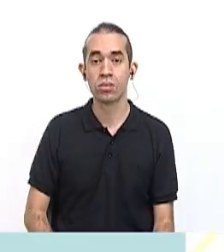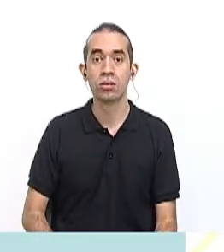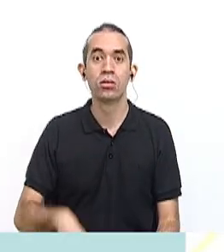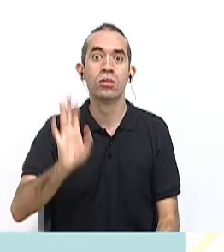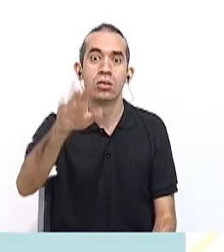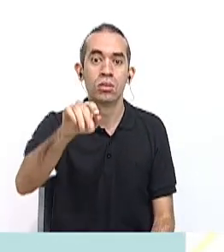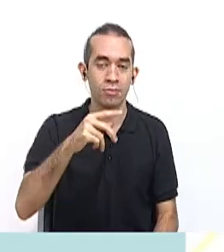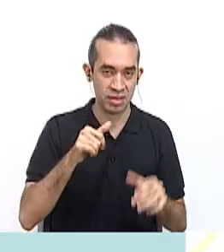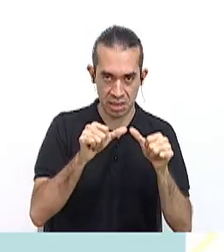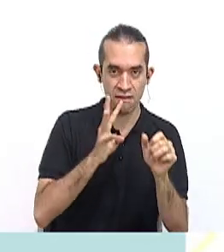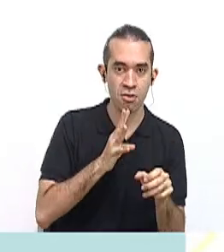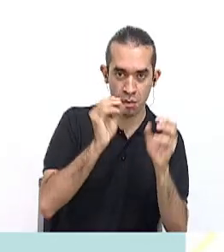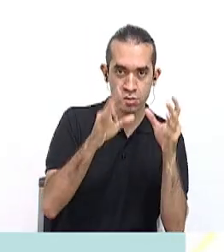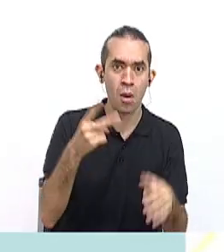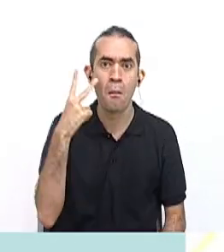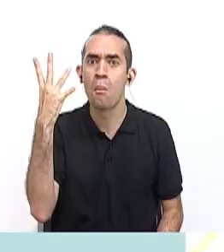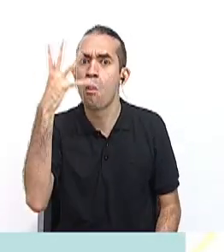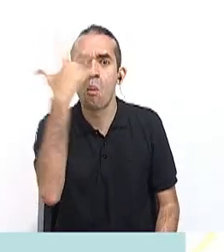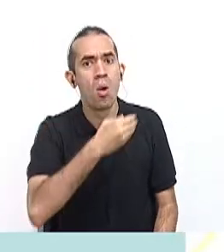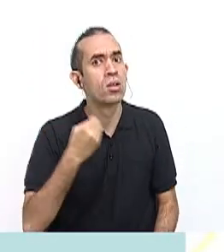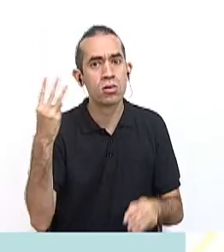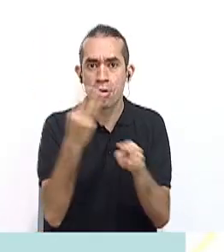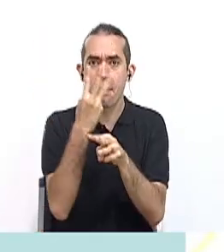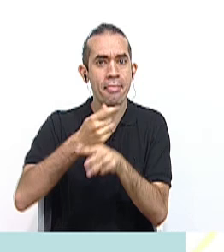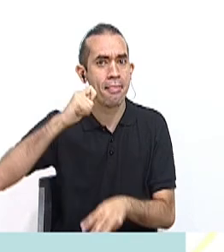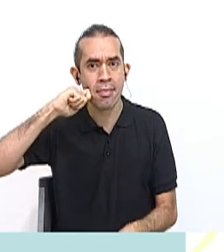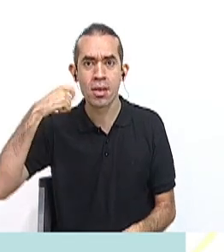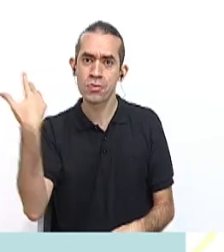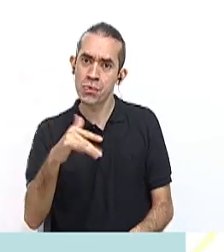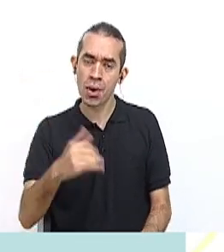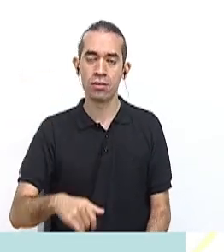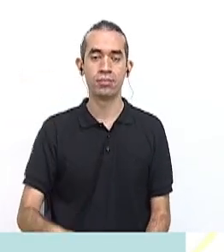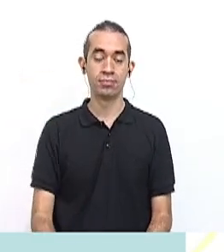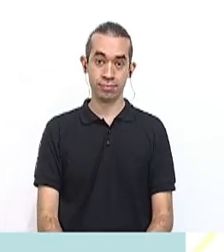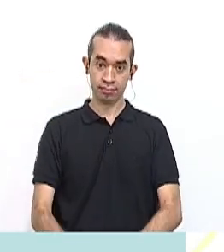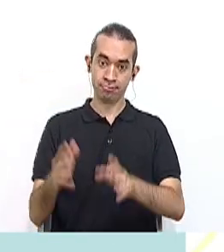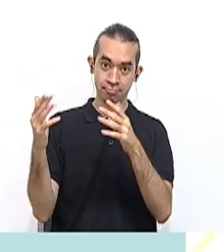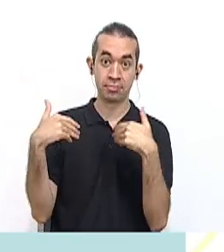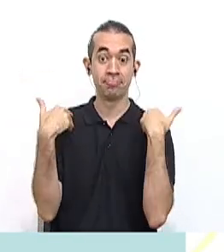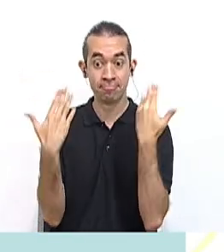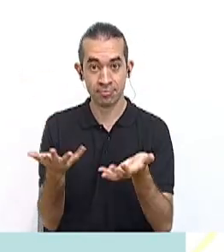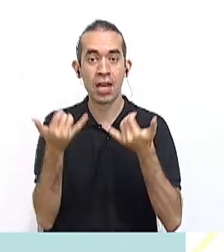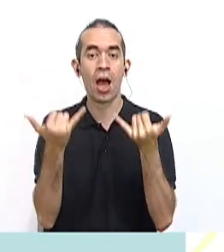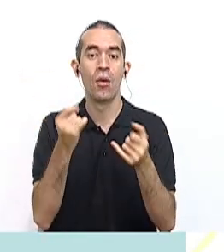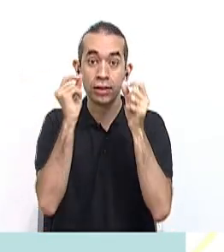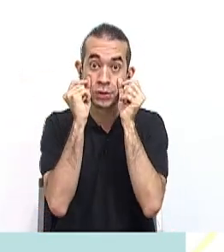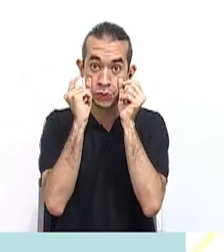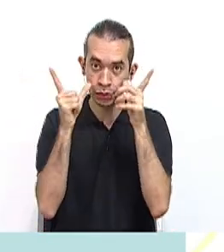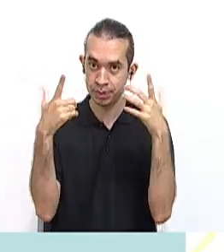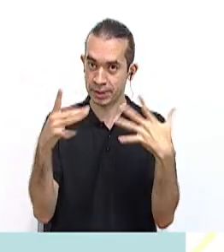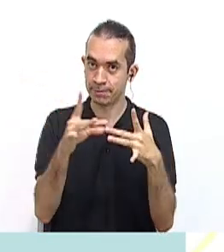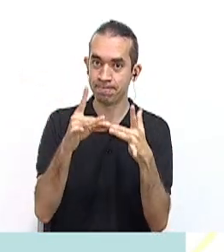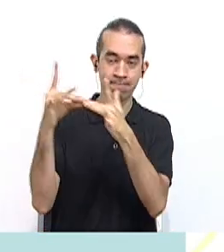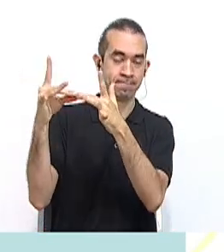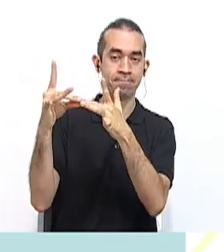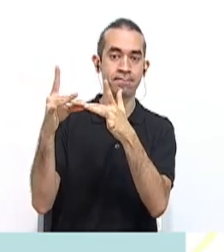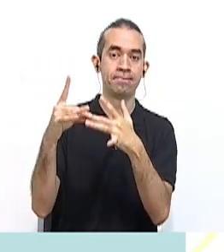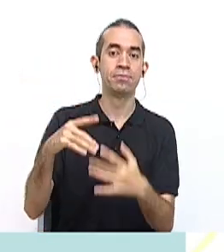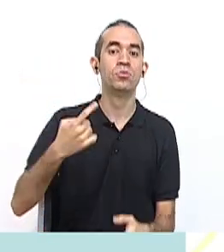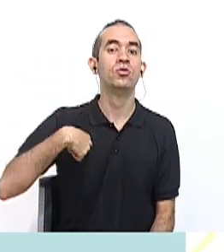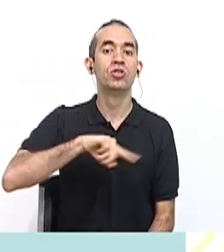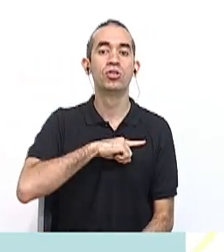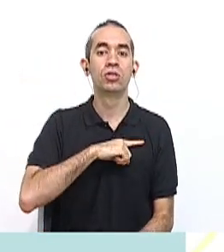¿Vieron qué lindo el Matematips de hoy? Entonces ahora vamos a tener una sorpresa muy especial.